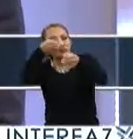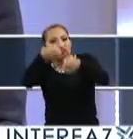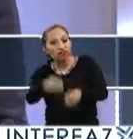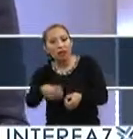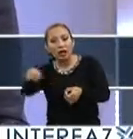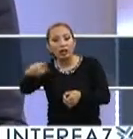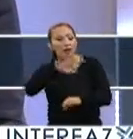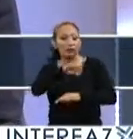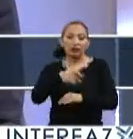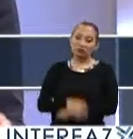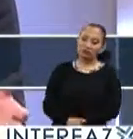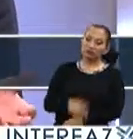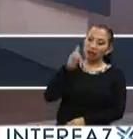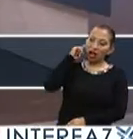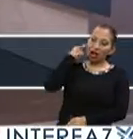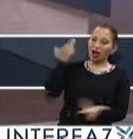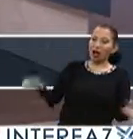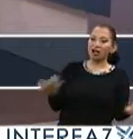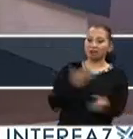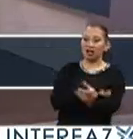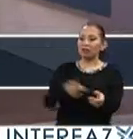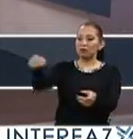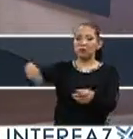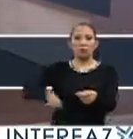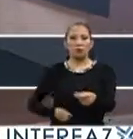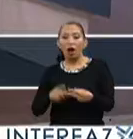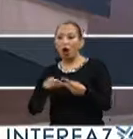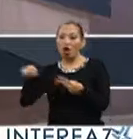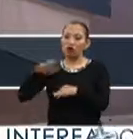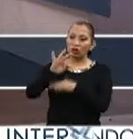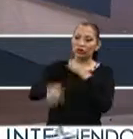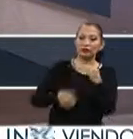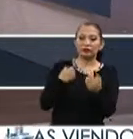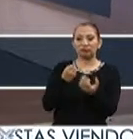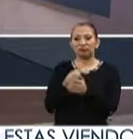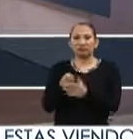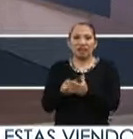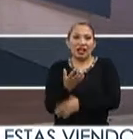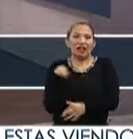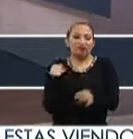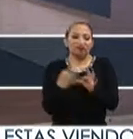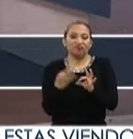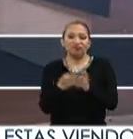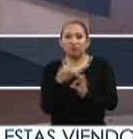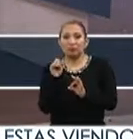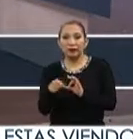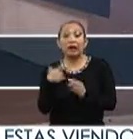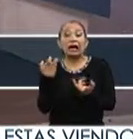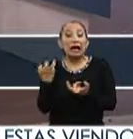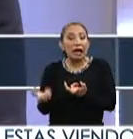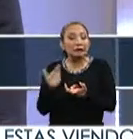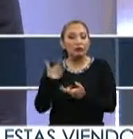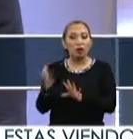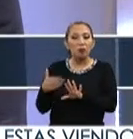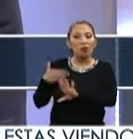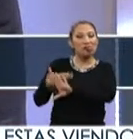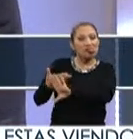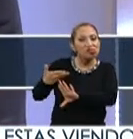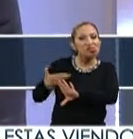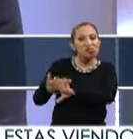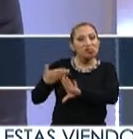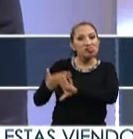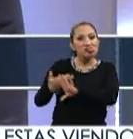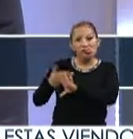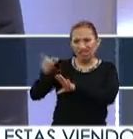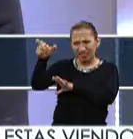y entonces todos los demás se enojan porque ya nadie puede llegar tarde, ¿no? O porque ya todos tienen que salir a su hora de comida, etcétera, y va a ser el que se le va a molestar. El que